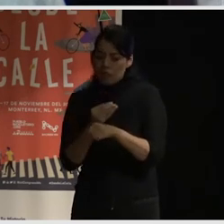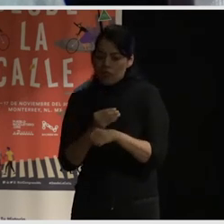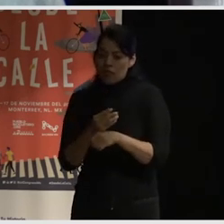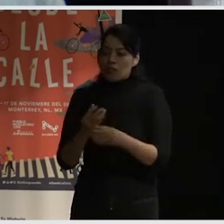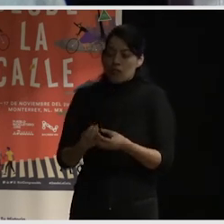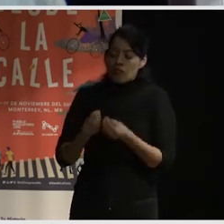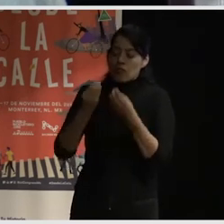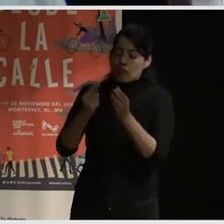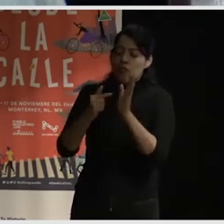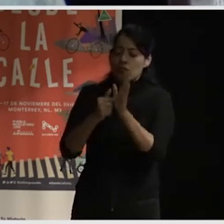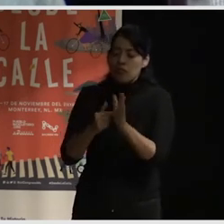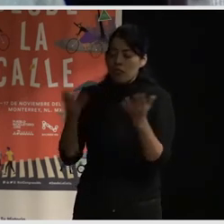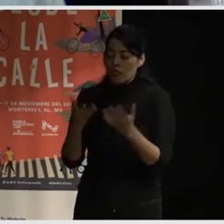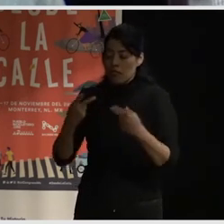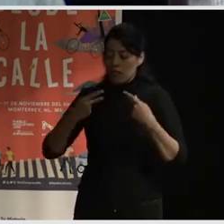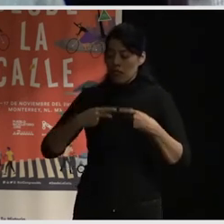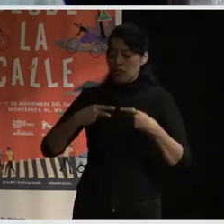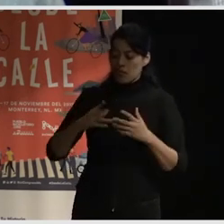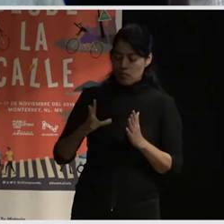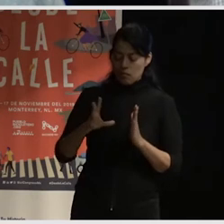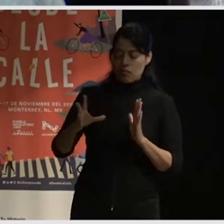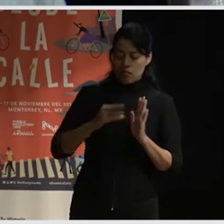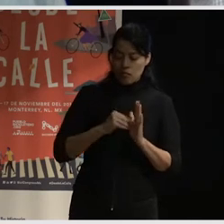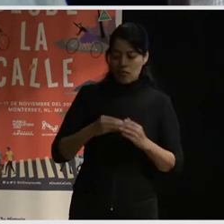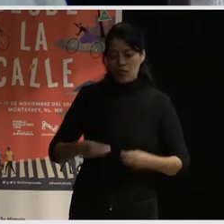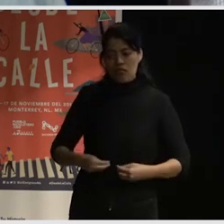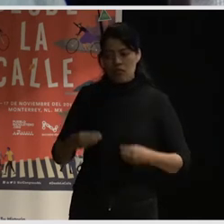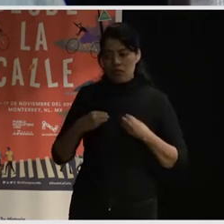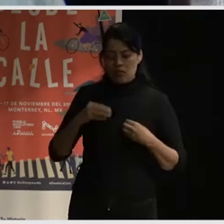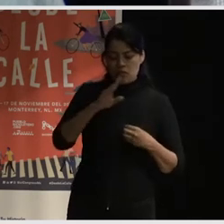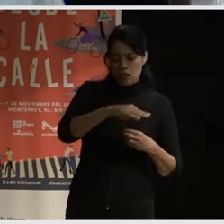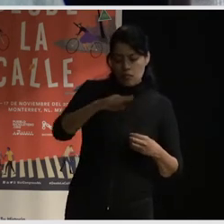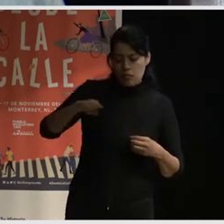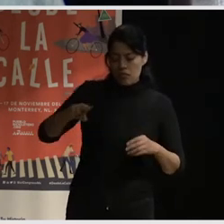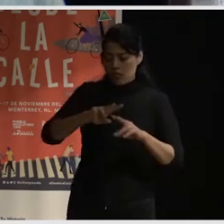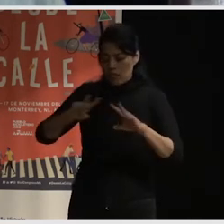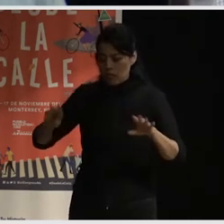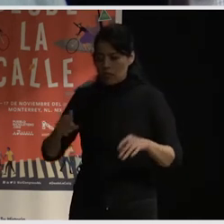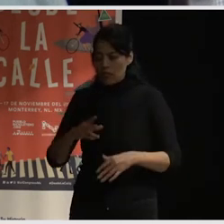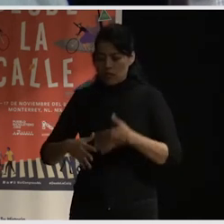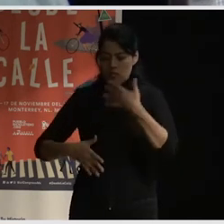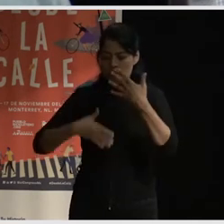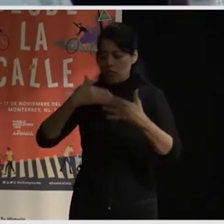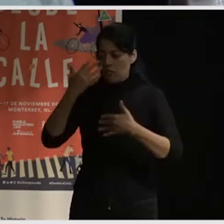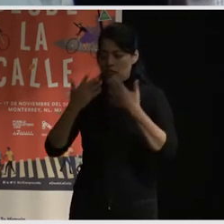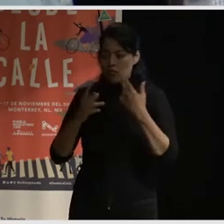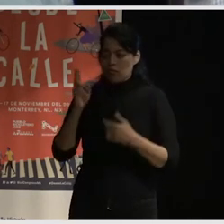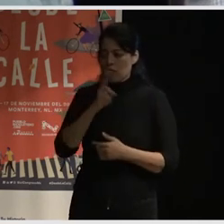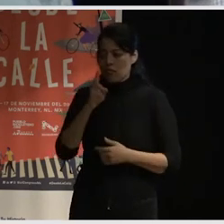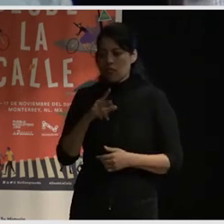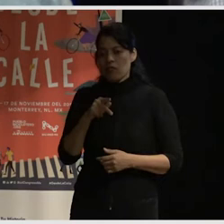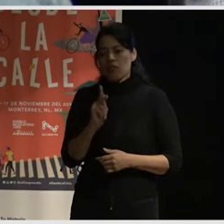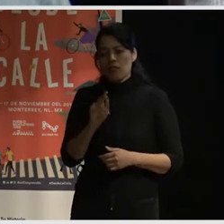y bueno de lo de vivir en la playa y esto para respirar mejor aire pues depende en qué playa porque si te